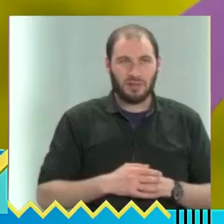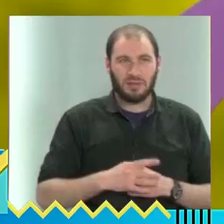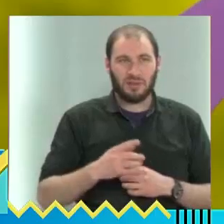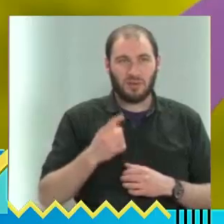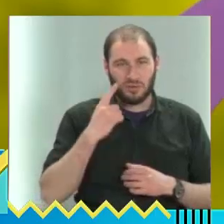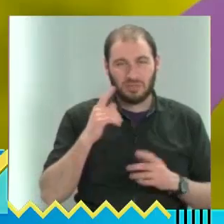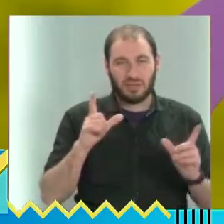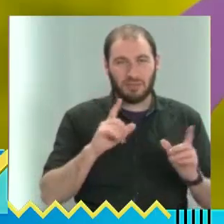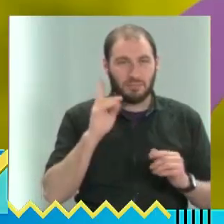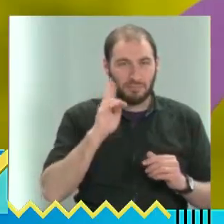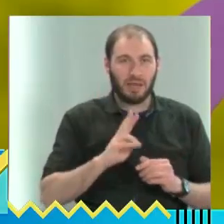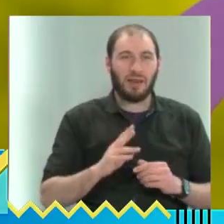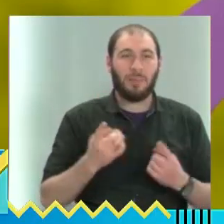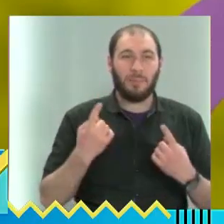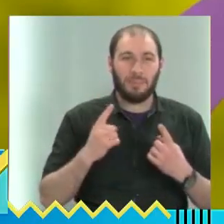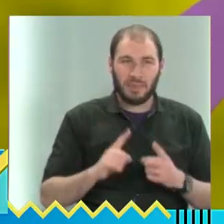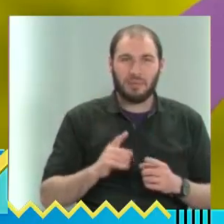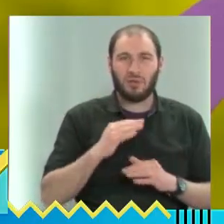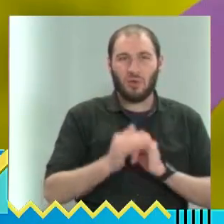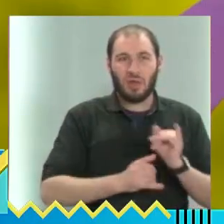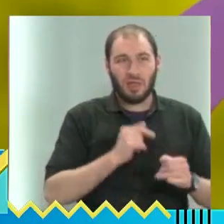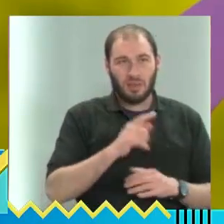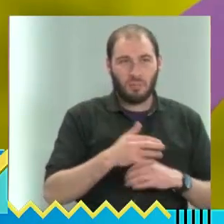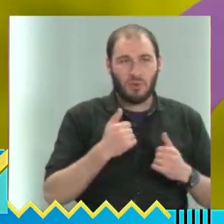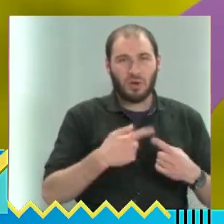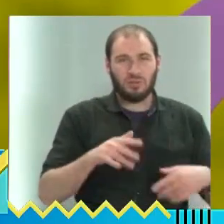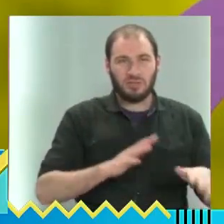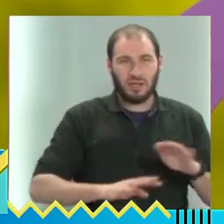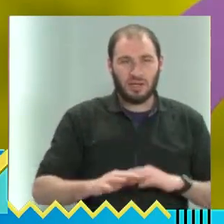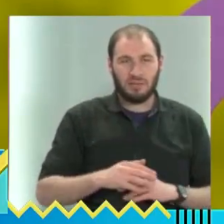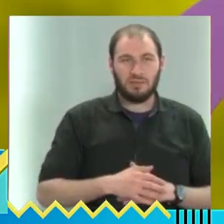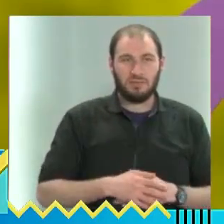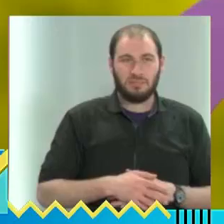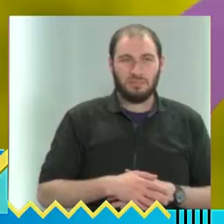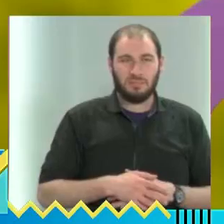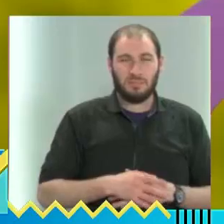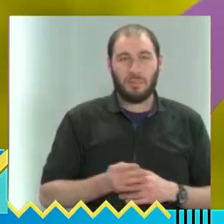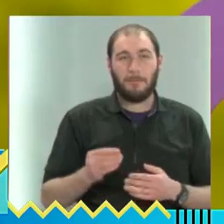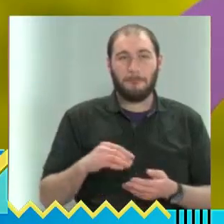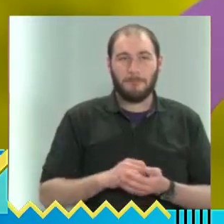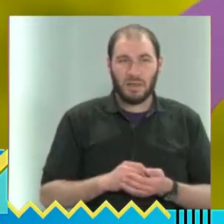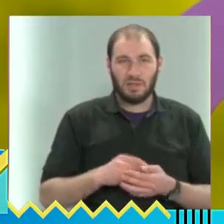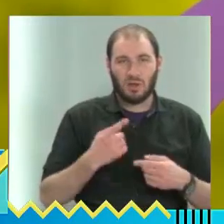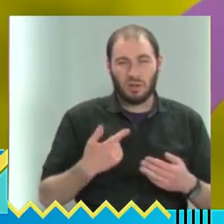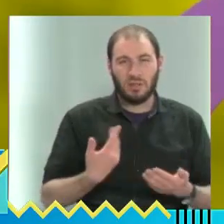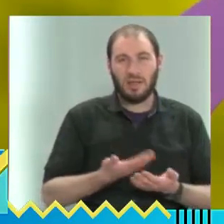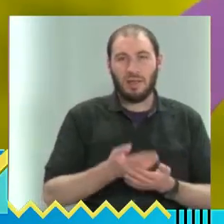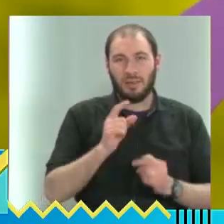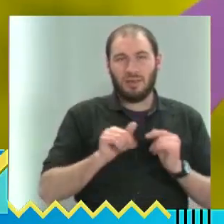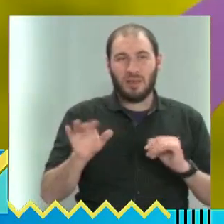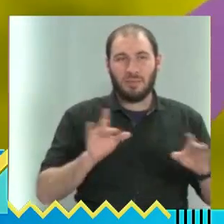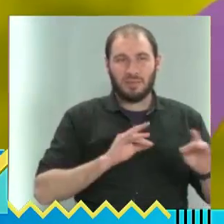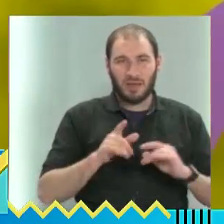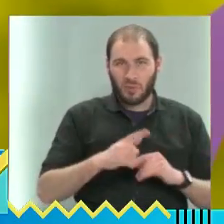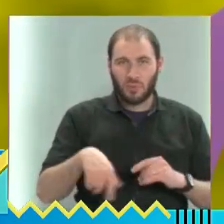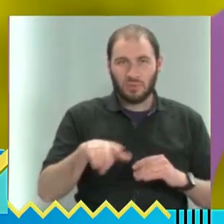conocieron a través de la pantalla, pero bueno, está bueno también decirle a ella que está buenísimo lo que hace y sumarle también las recomendaciones de nuestros invitados a